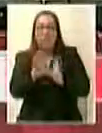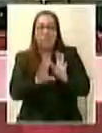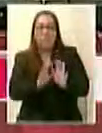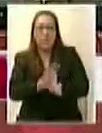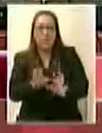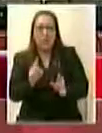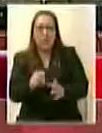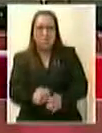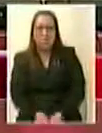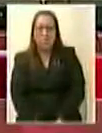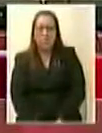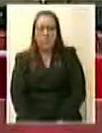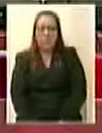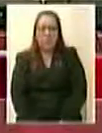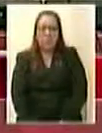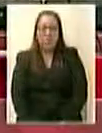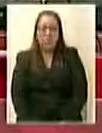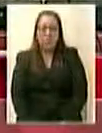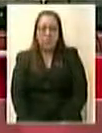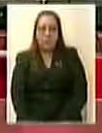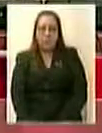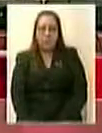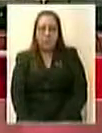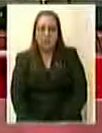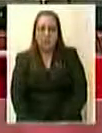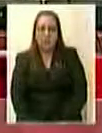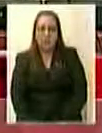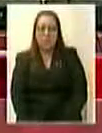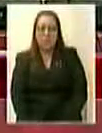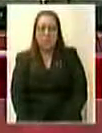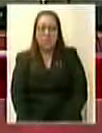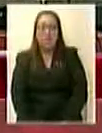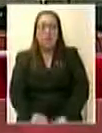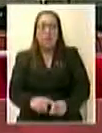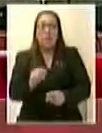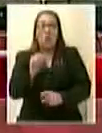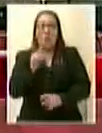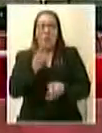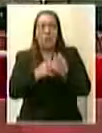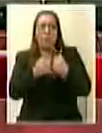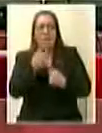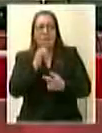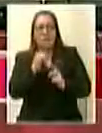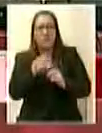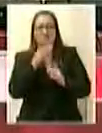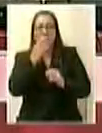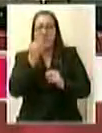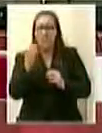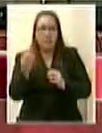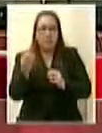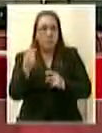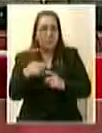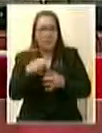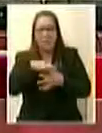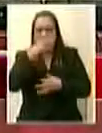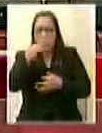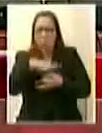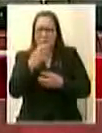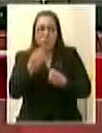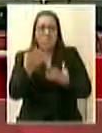promoción a eso. Pero 45 mil millones de dólares están invirtiendo en consumo de gaseosas, chisitos, snack, etcétera,